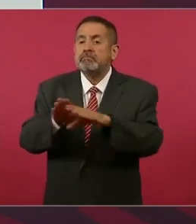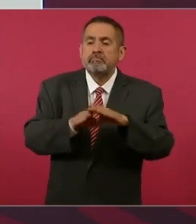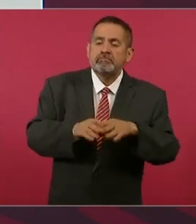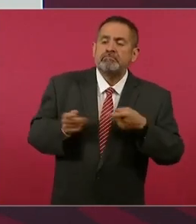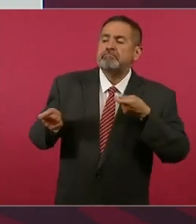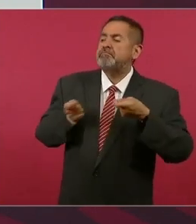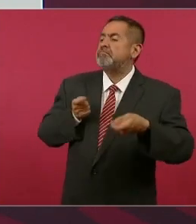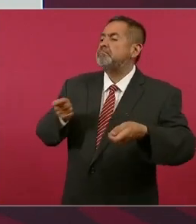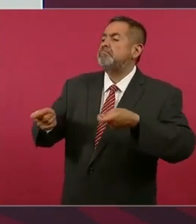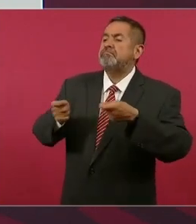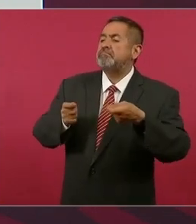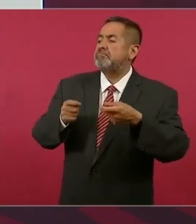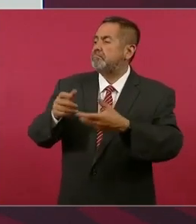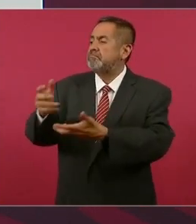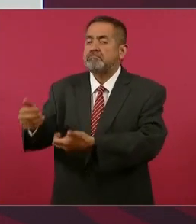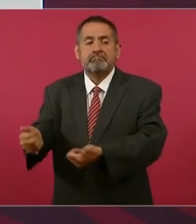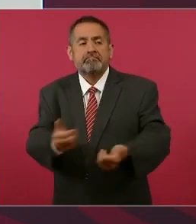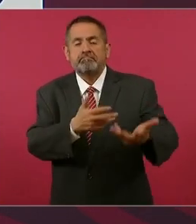insistiendo.